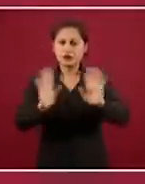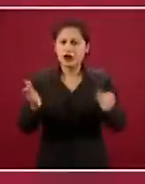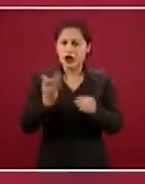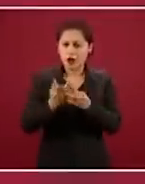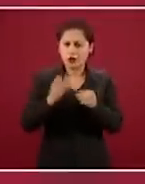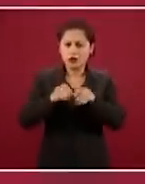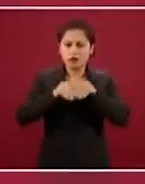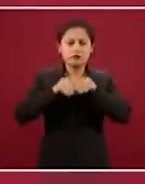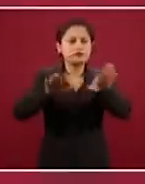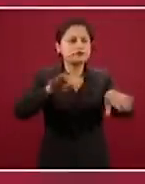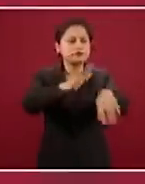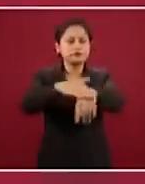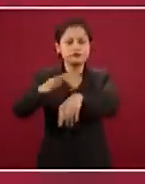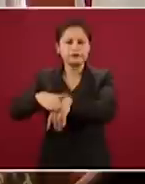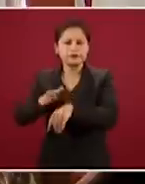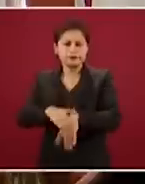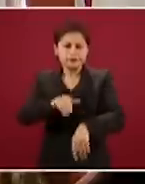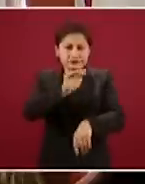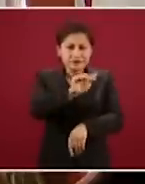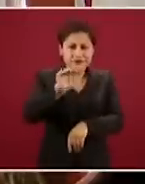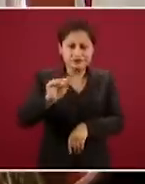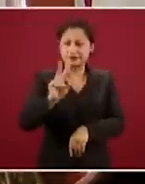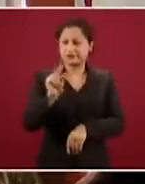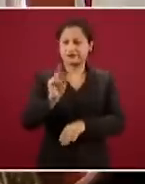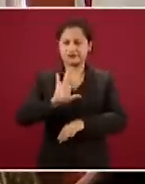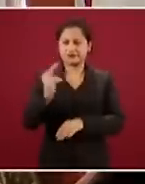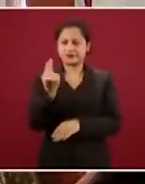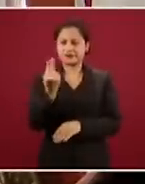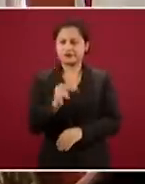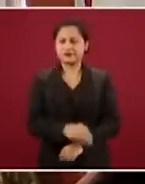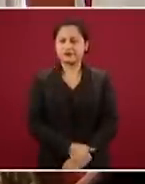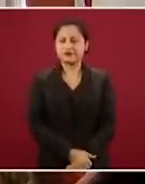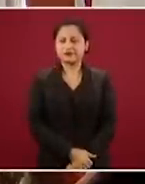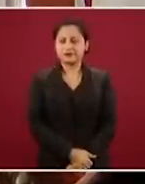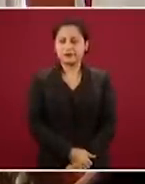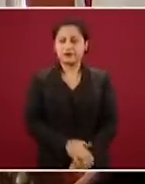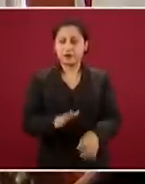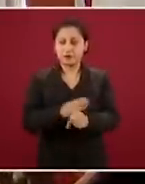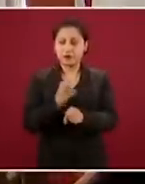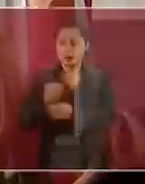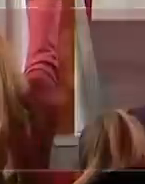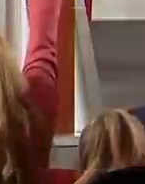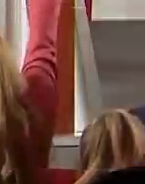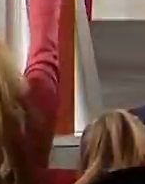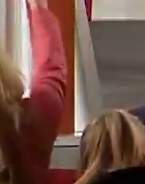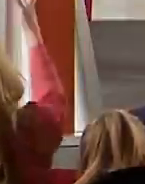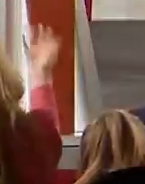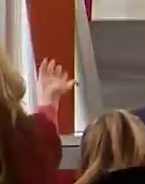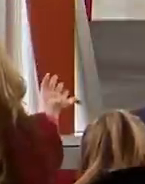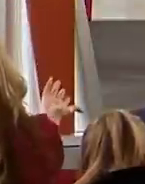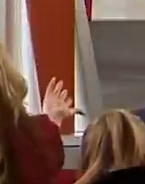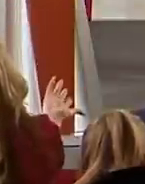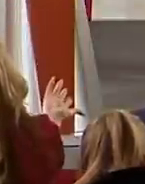No hay que estarlos levantando. De modo que vamos a ver ese dato. Lo que tú